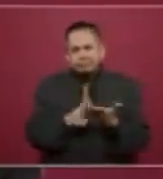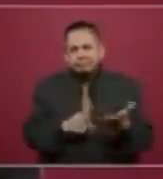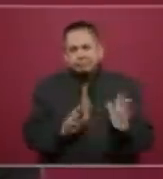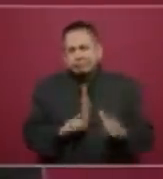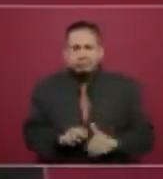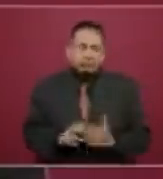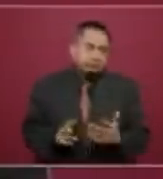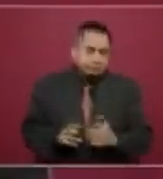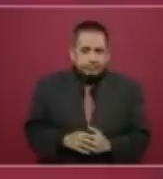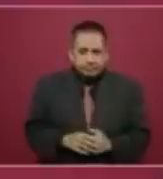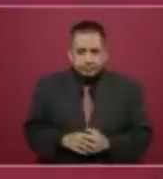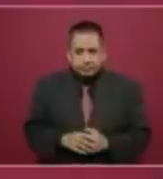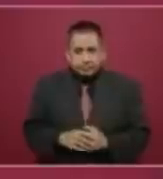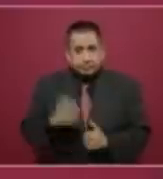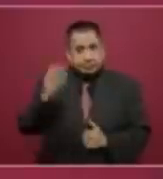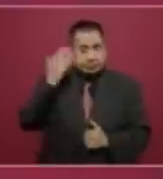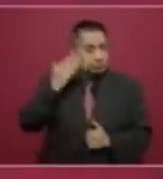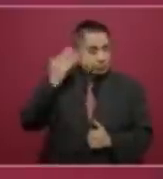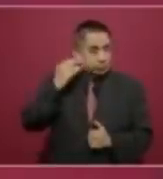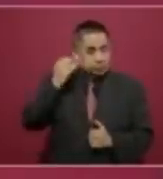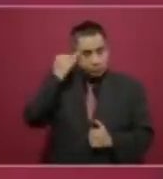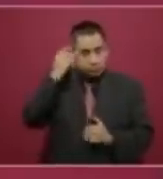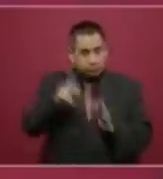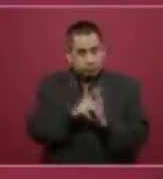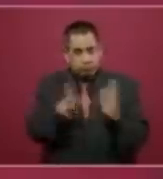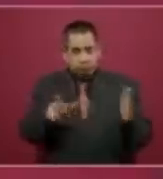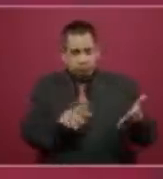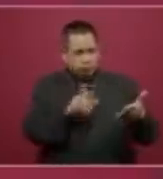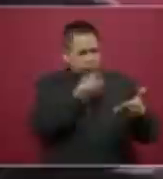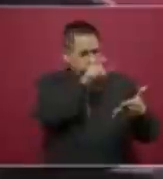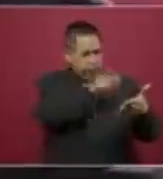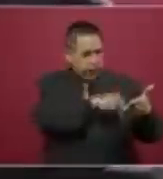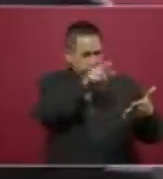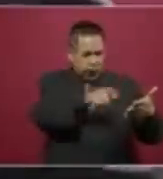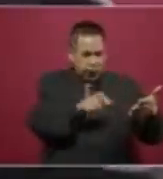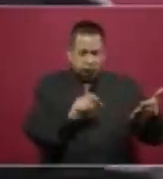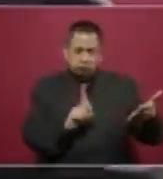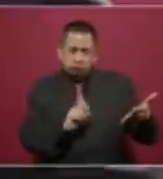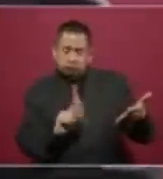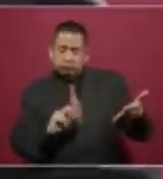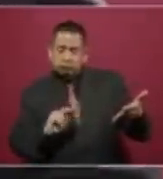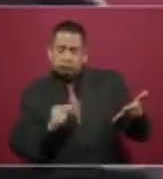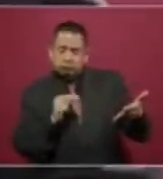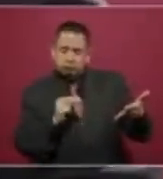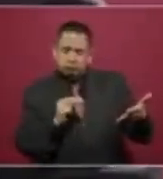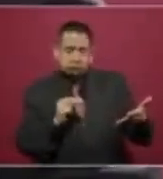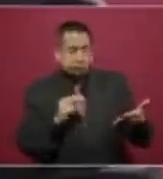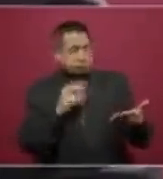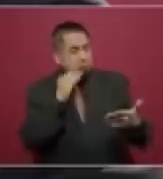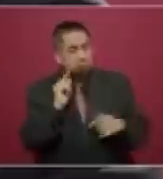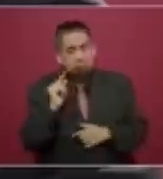pero una columna hasta hace poco,